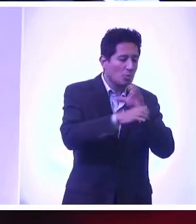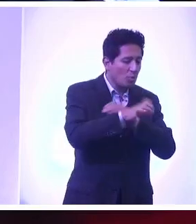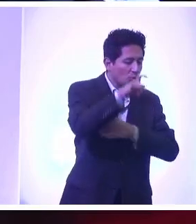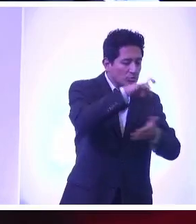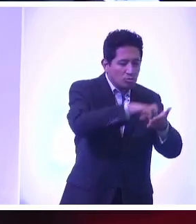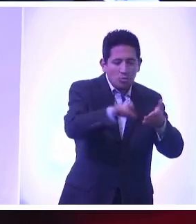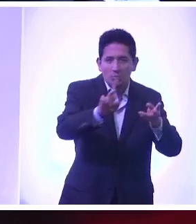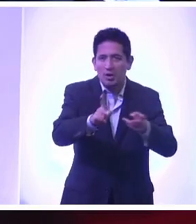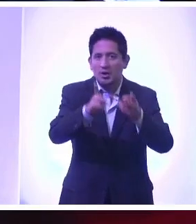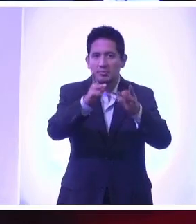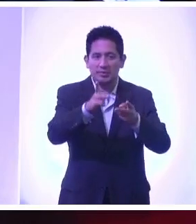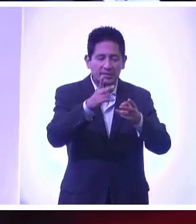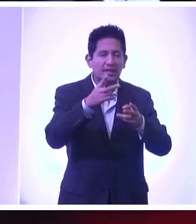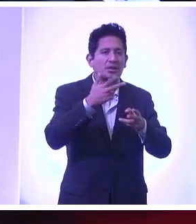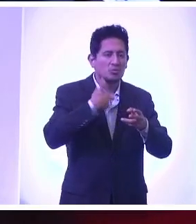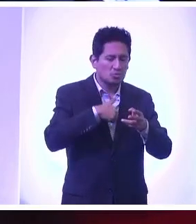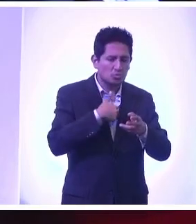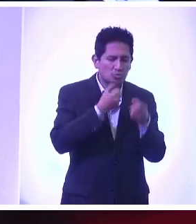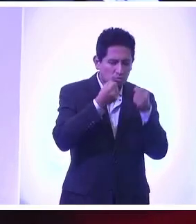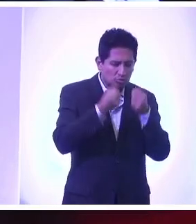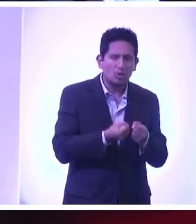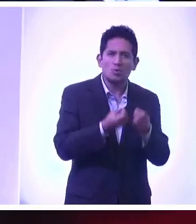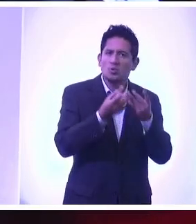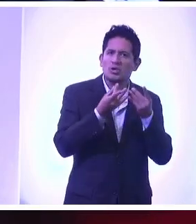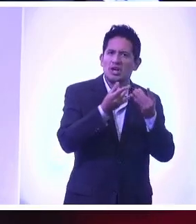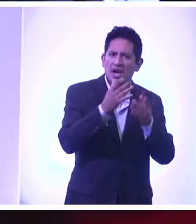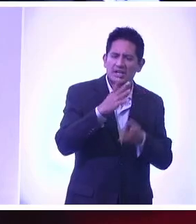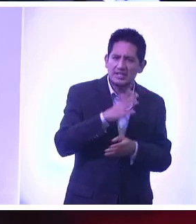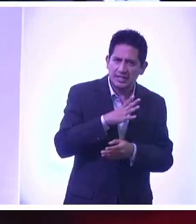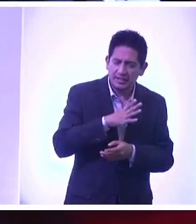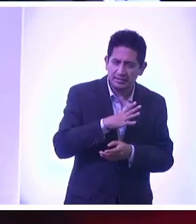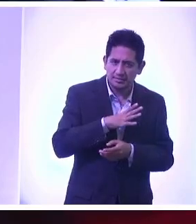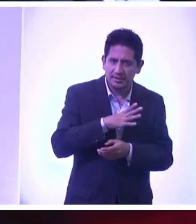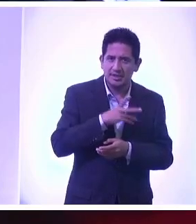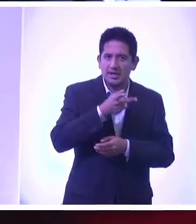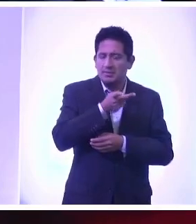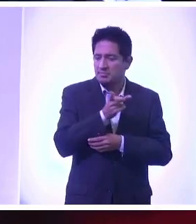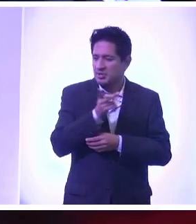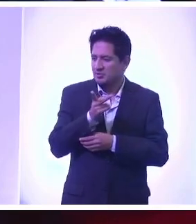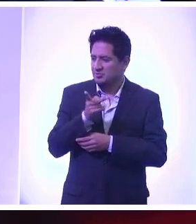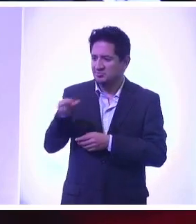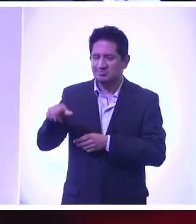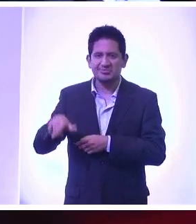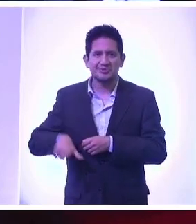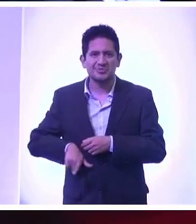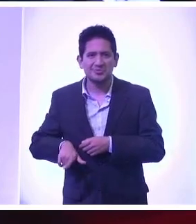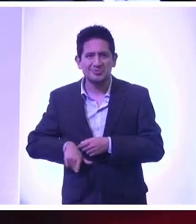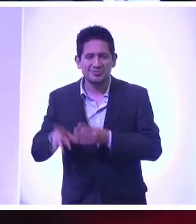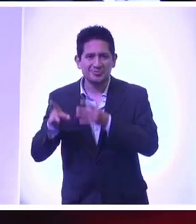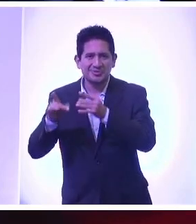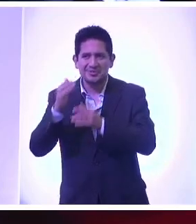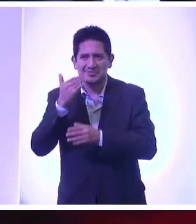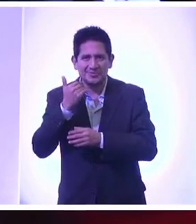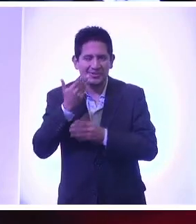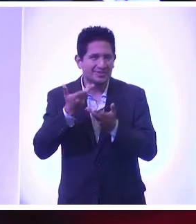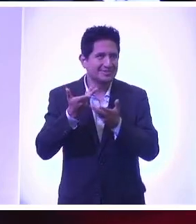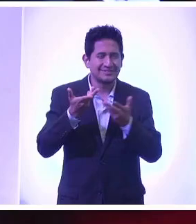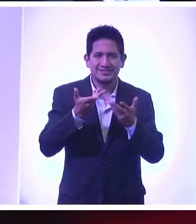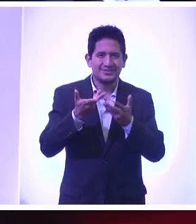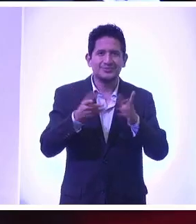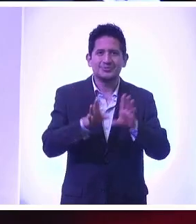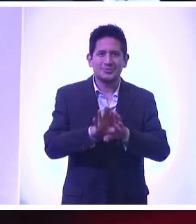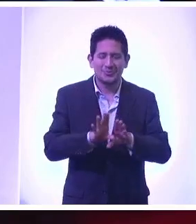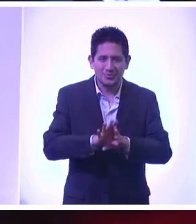tiene la calidad necesaria creo que ese es el el el el primer la primera mejor práctica que debemos de tener implementar este